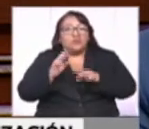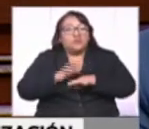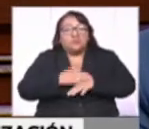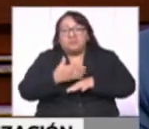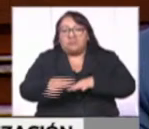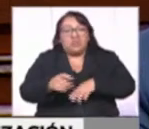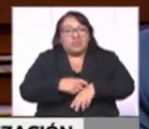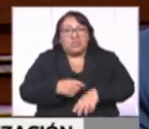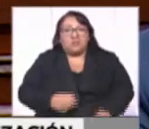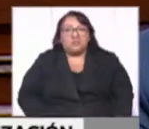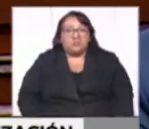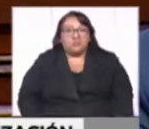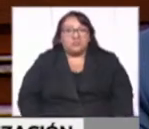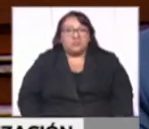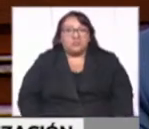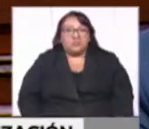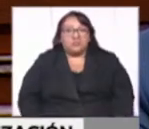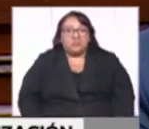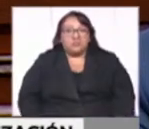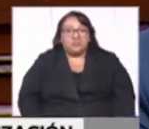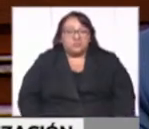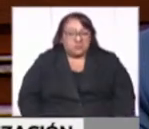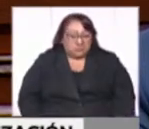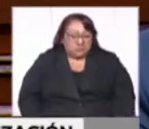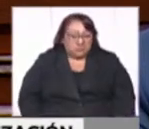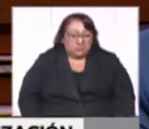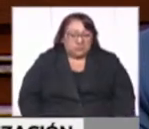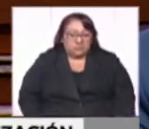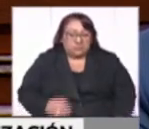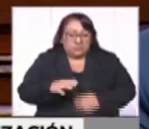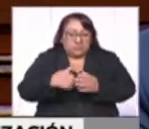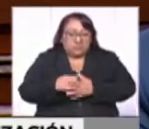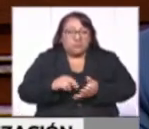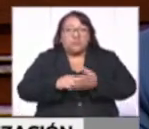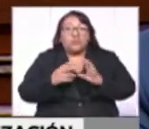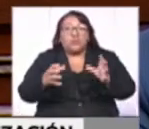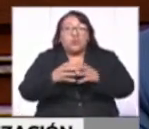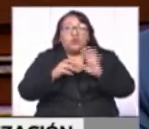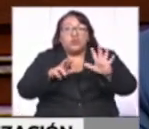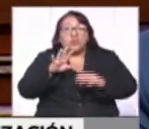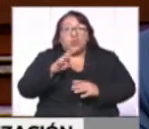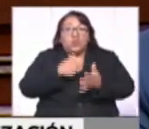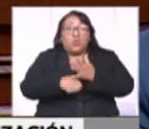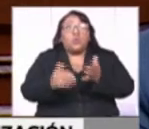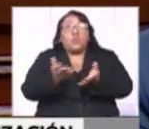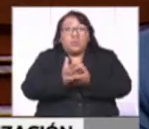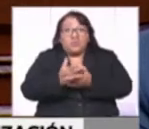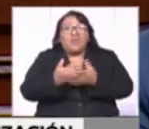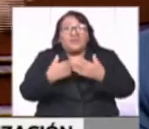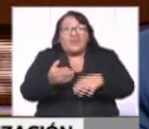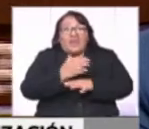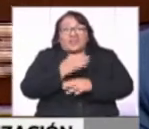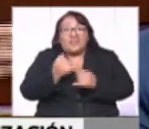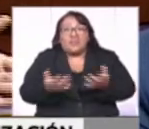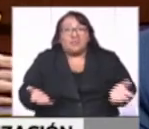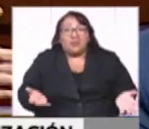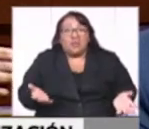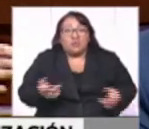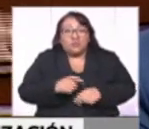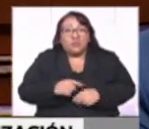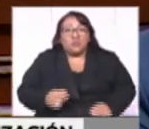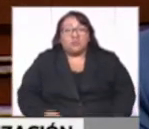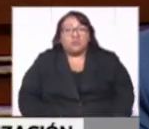plazo. Y en la Comisión de Protección al Consumidor se reportó 84 expedientes que ya habían vencido su